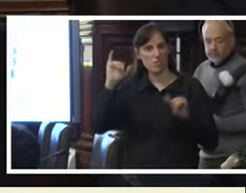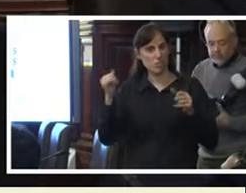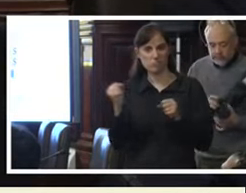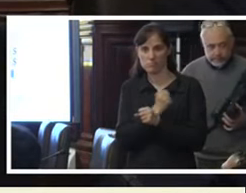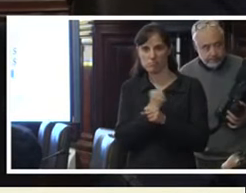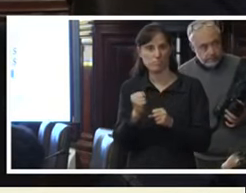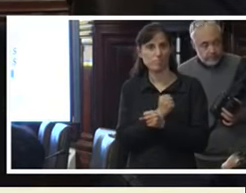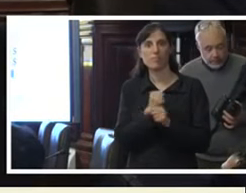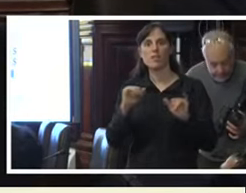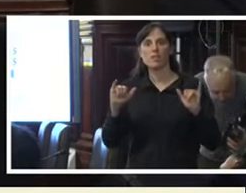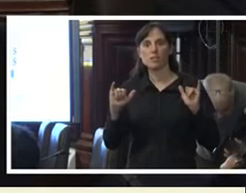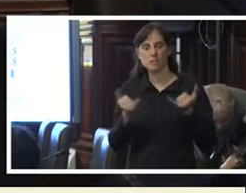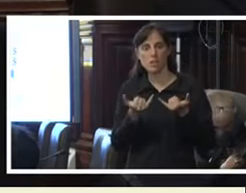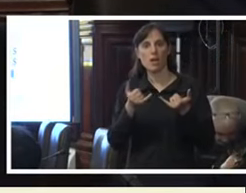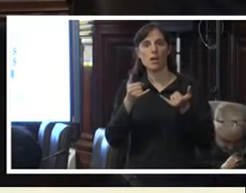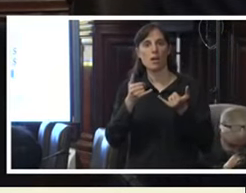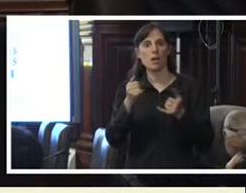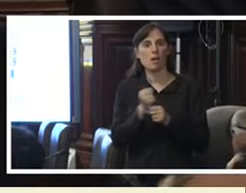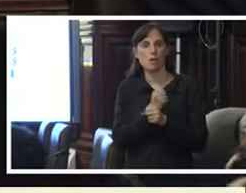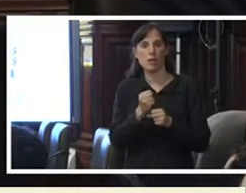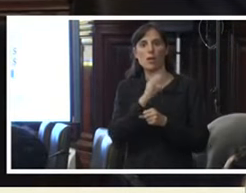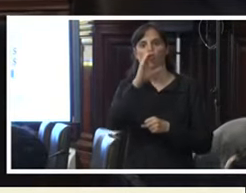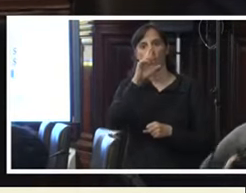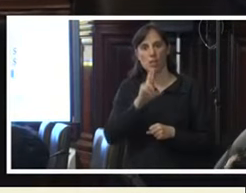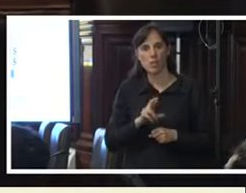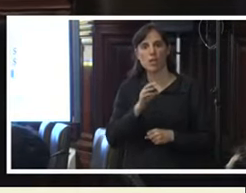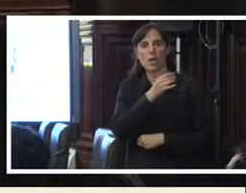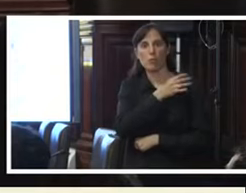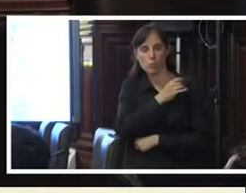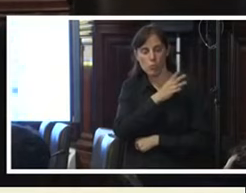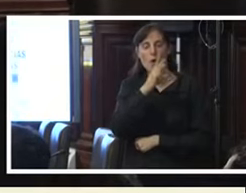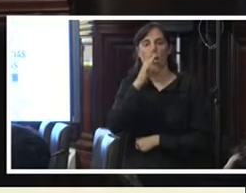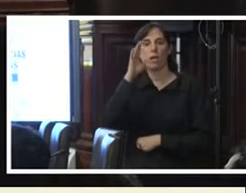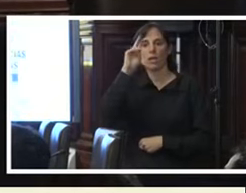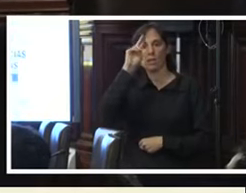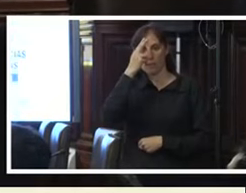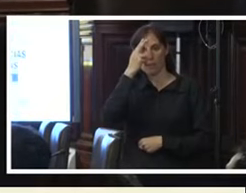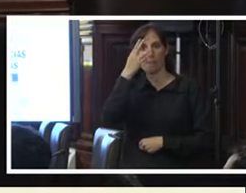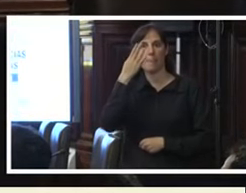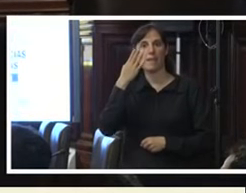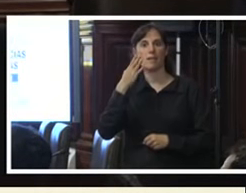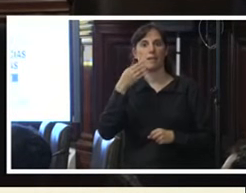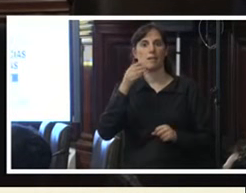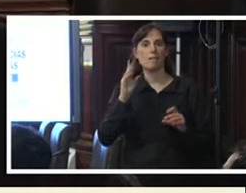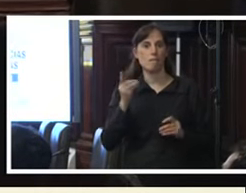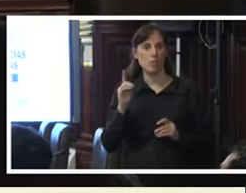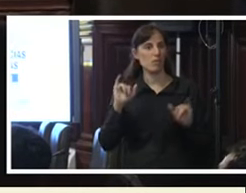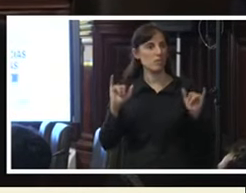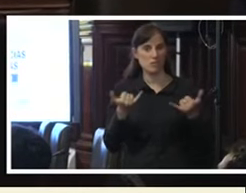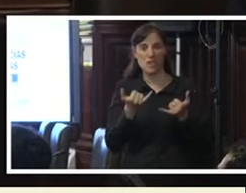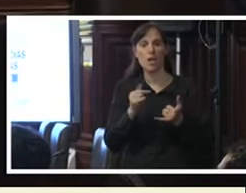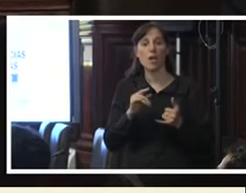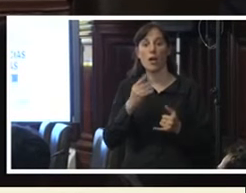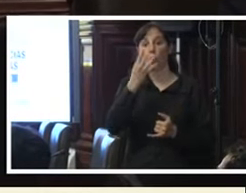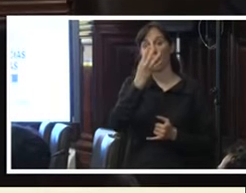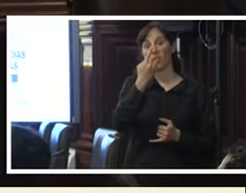entrado ha sido ratificada por costa rica uruguay chile y bolivia permitiendo su entrada en vigor esto quiere decir que los